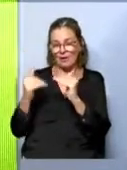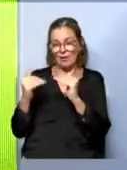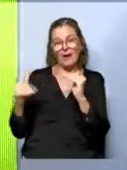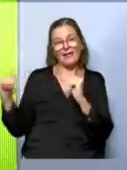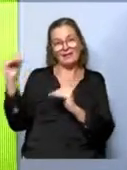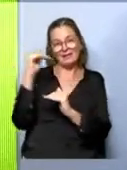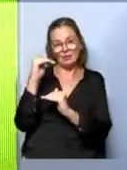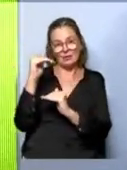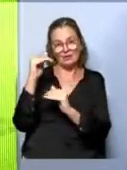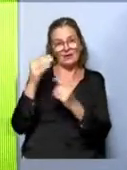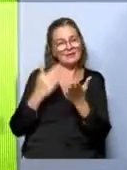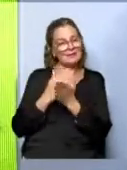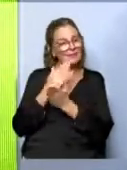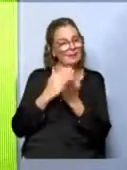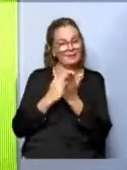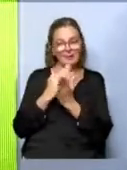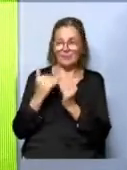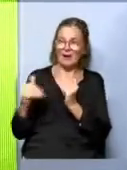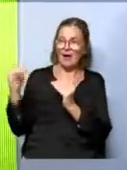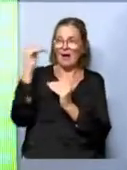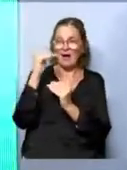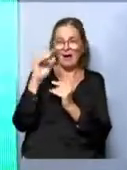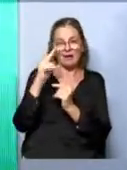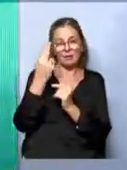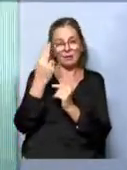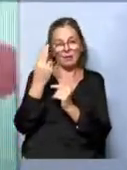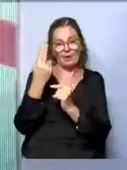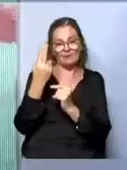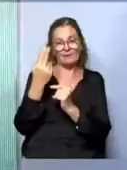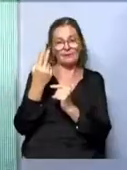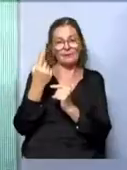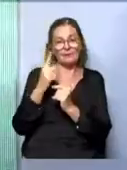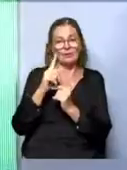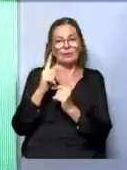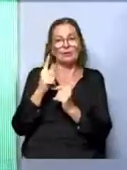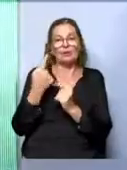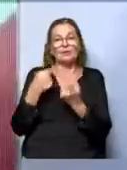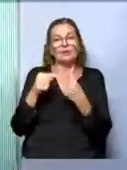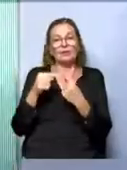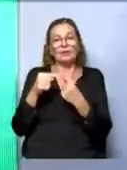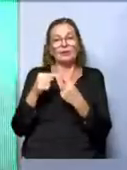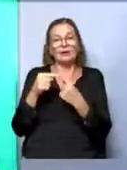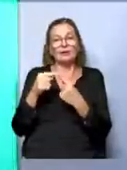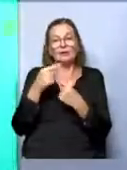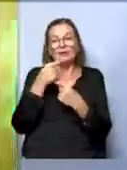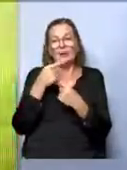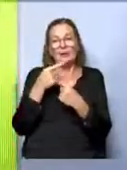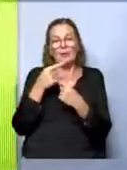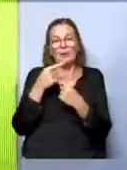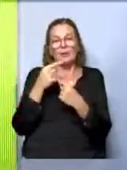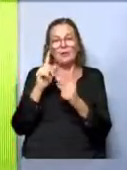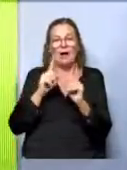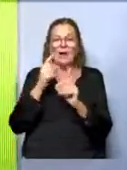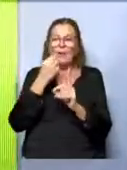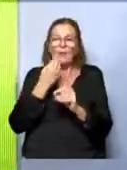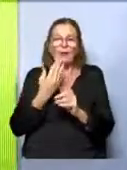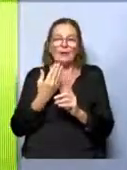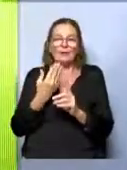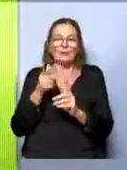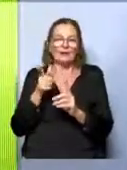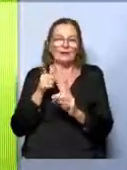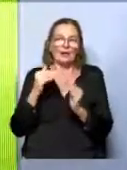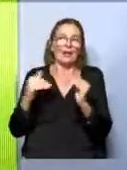escalón superior y no se ha movido. Entonces Uruguay no tuvo un desempeño, digamos, particularmente bueno en esta